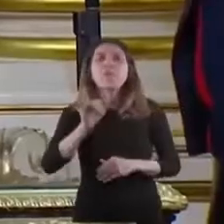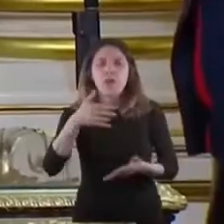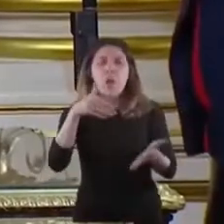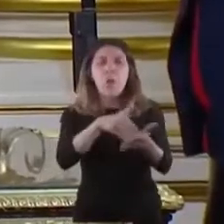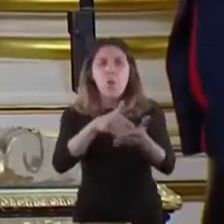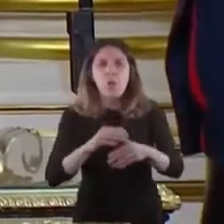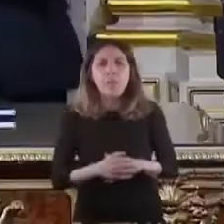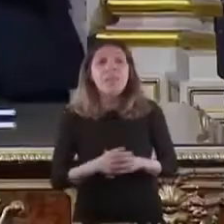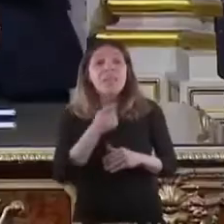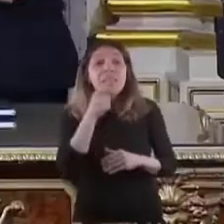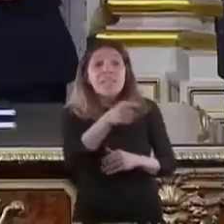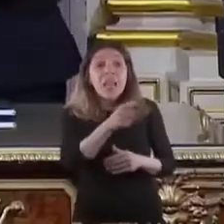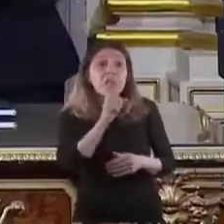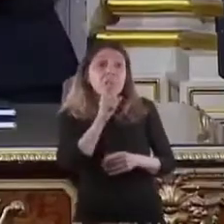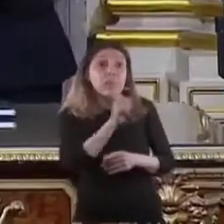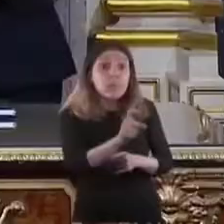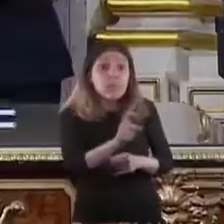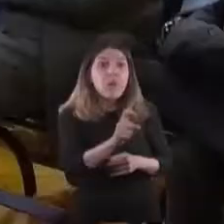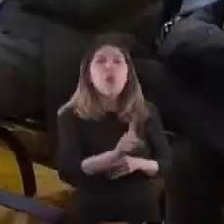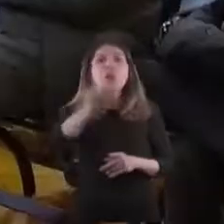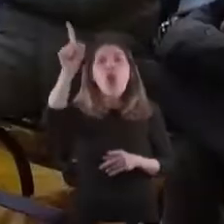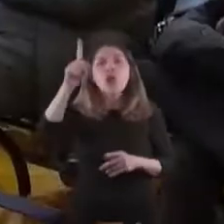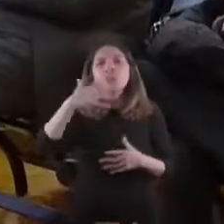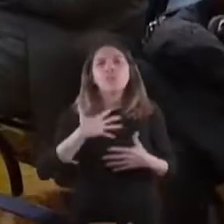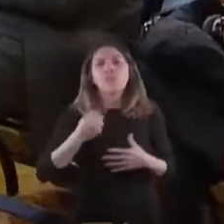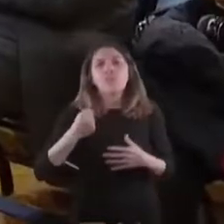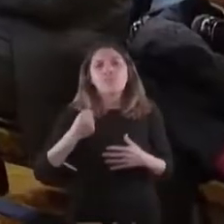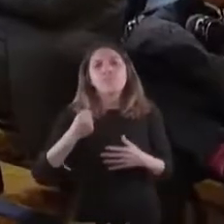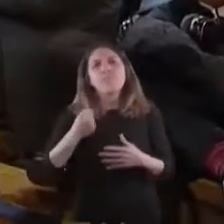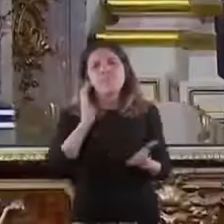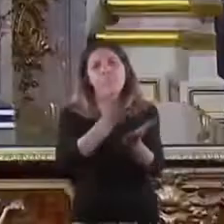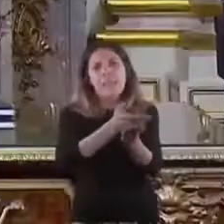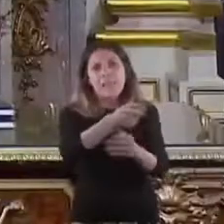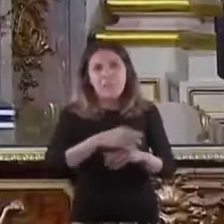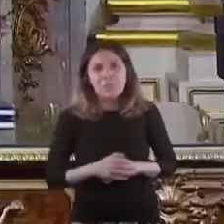juro. Si así no lo hiciereis, Dios y la nación os lo demandan.